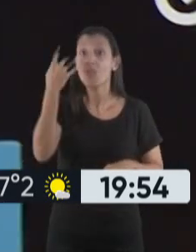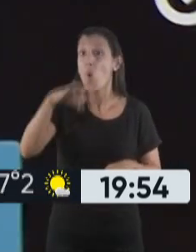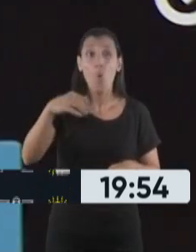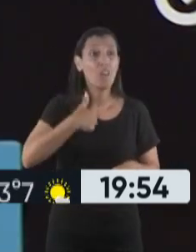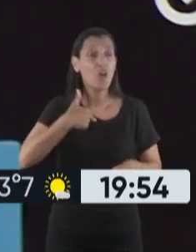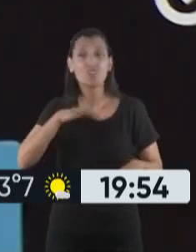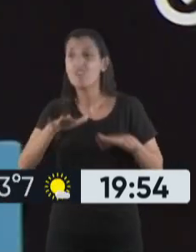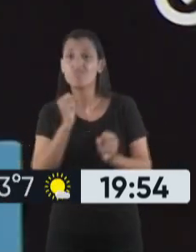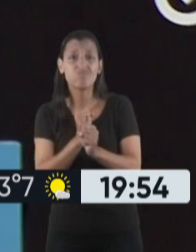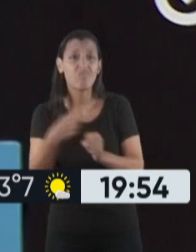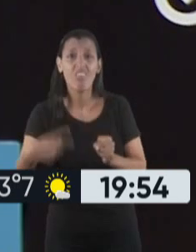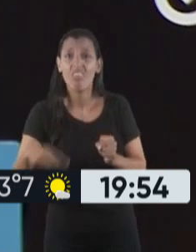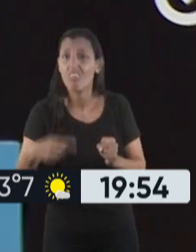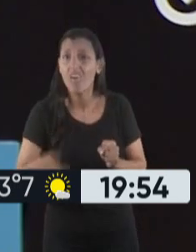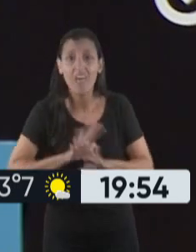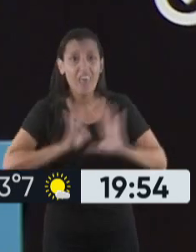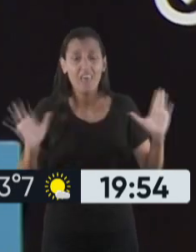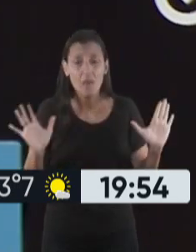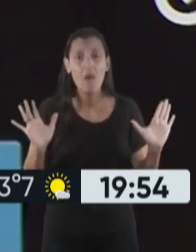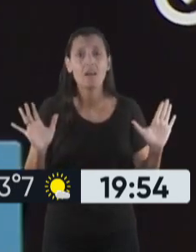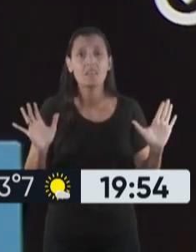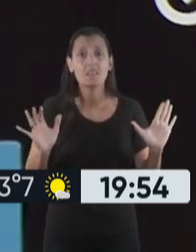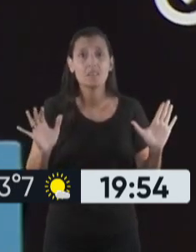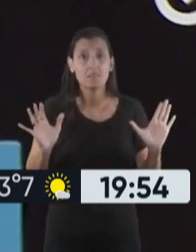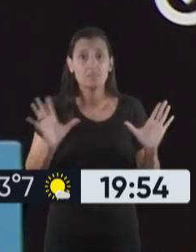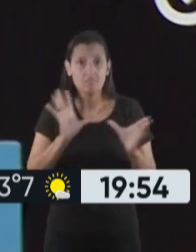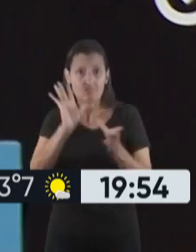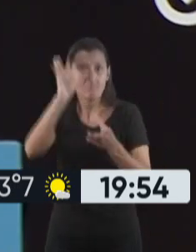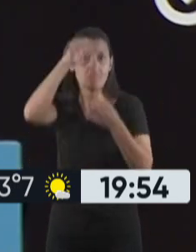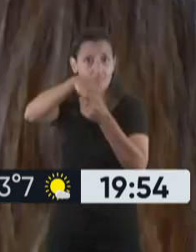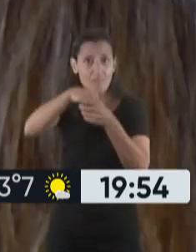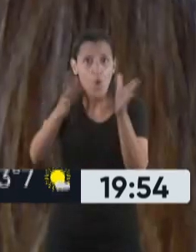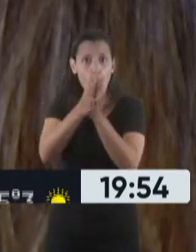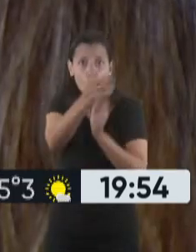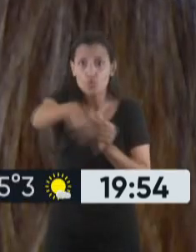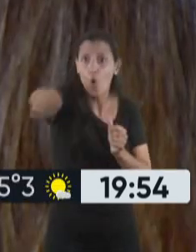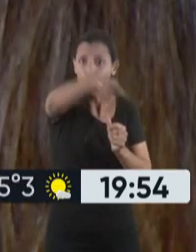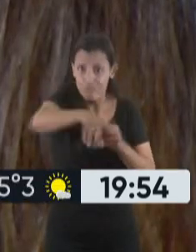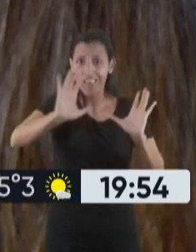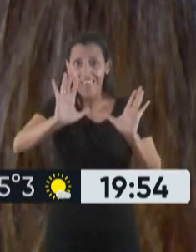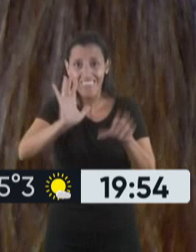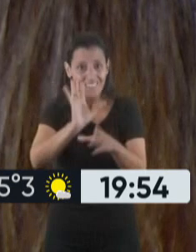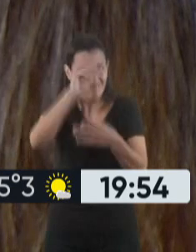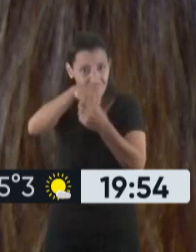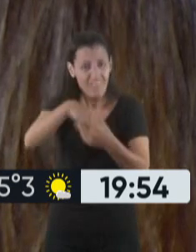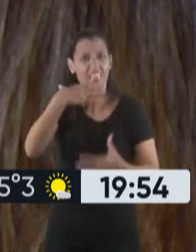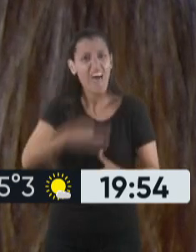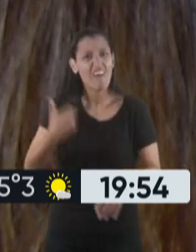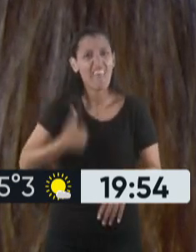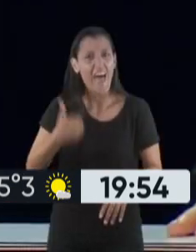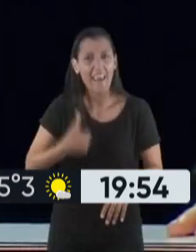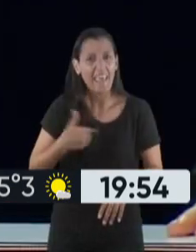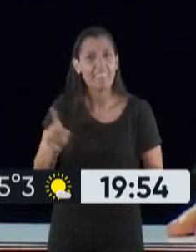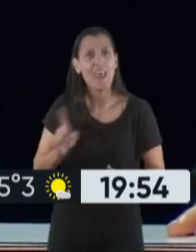hice fue subirme a la marea de ustedes. En verdad lo que pasó en la Argentina No lo